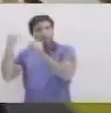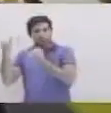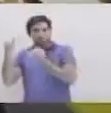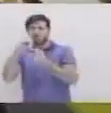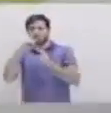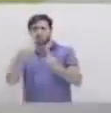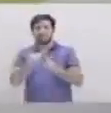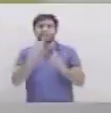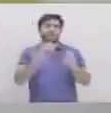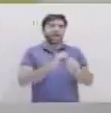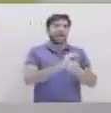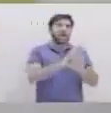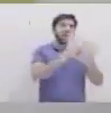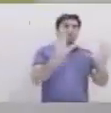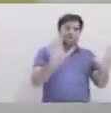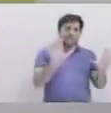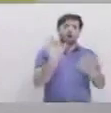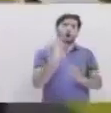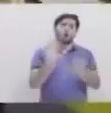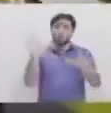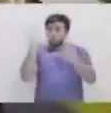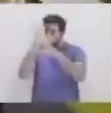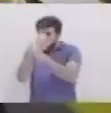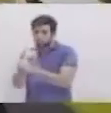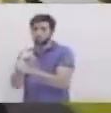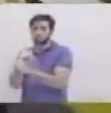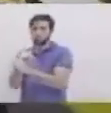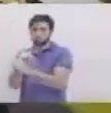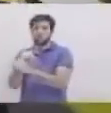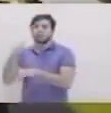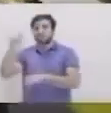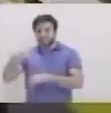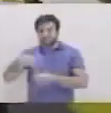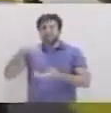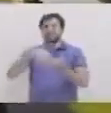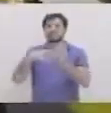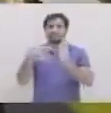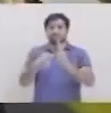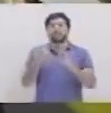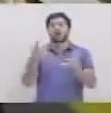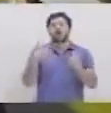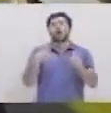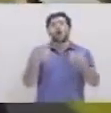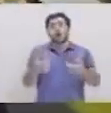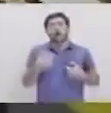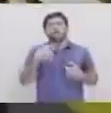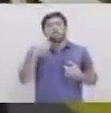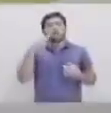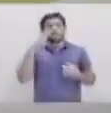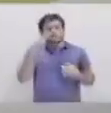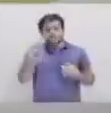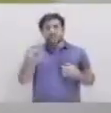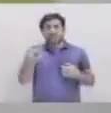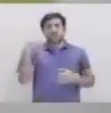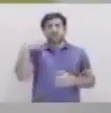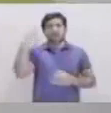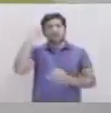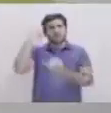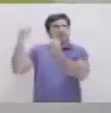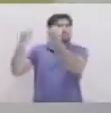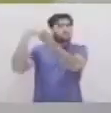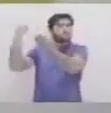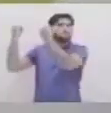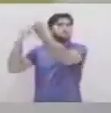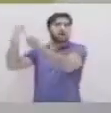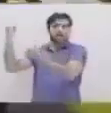o también oscuro, ¿verdad? Sí. De eso se trata el ver la música, ¿verdad? Tratar de imaginar algo mientras